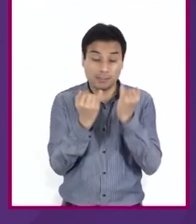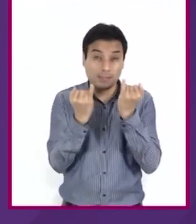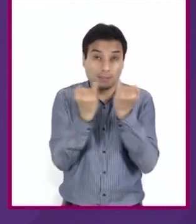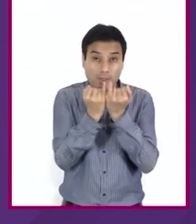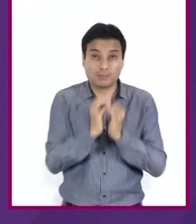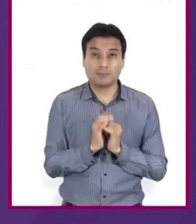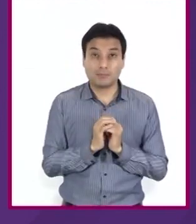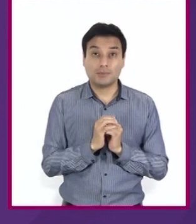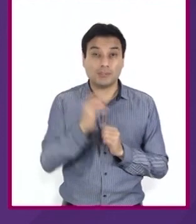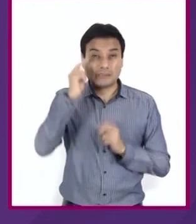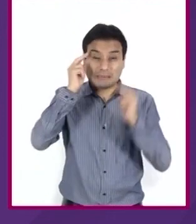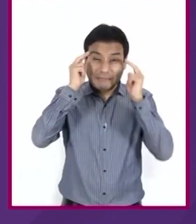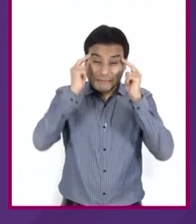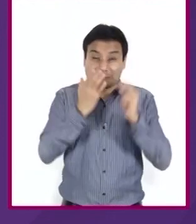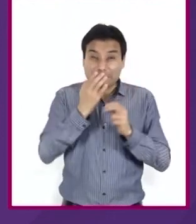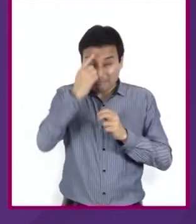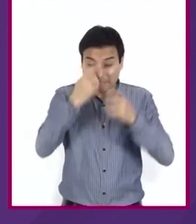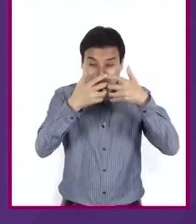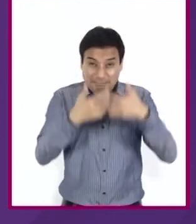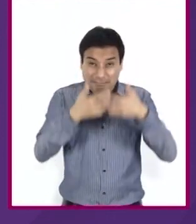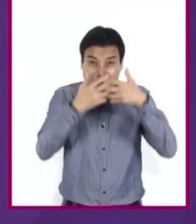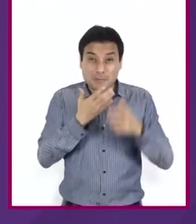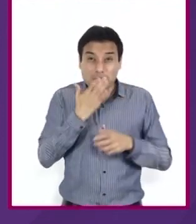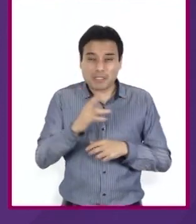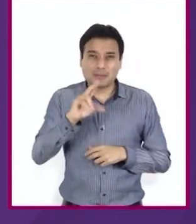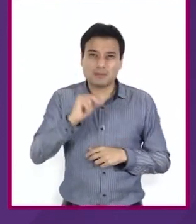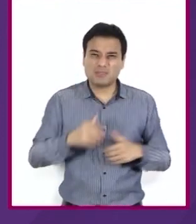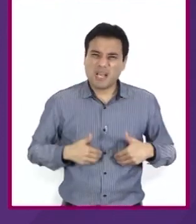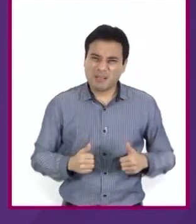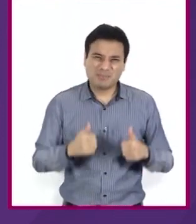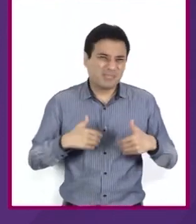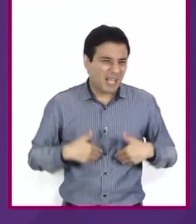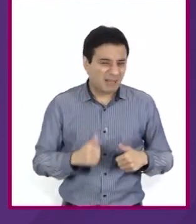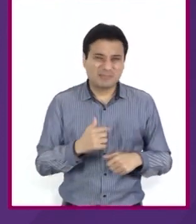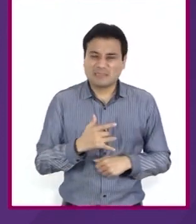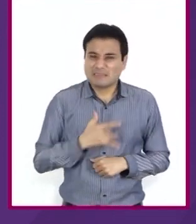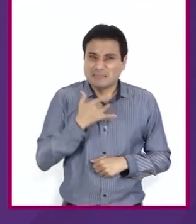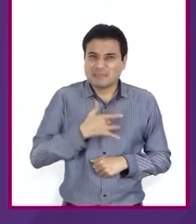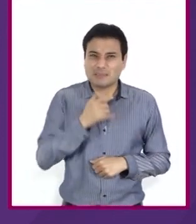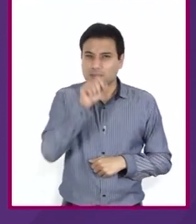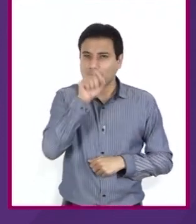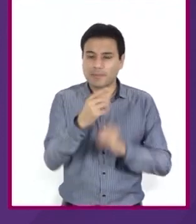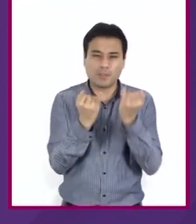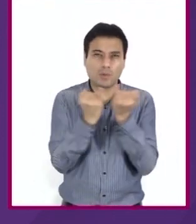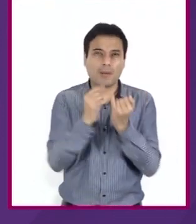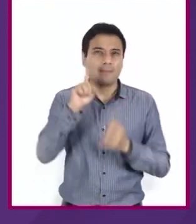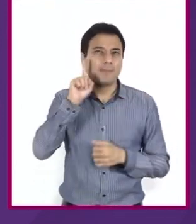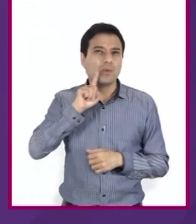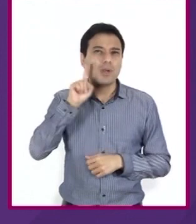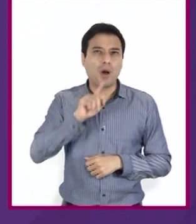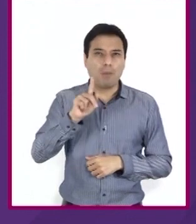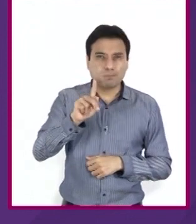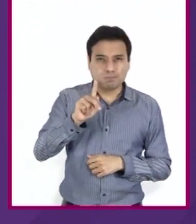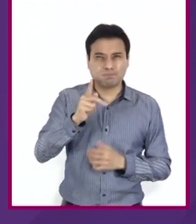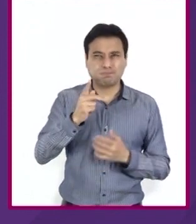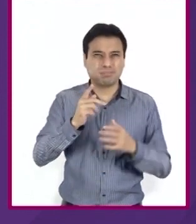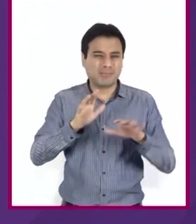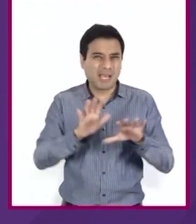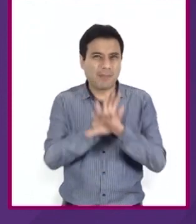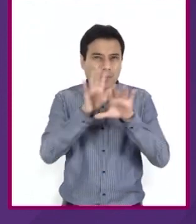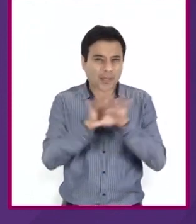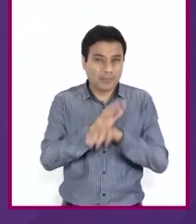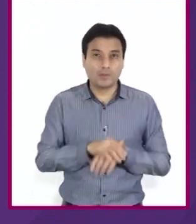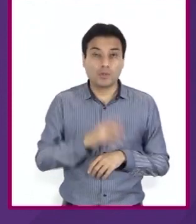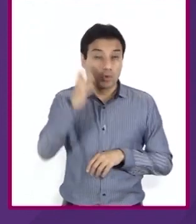de agudeza mental, hambre inexplicable, ciclos menstruales irregulares, dificultad